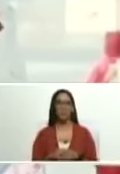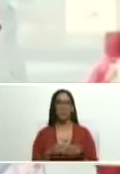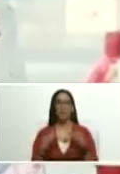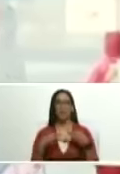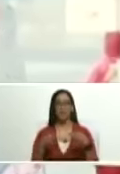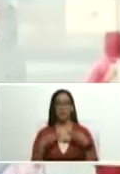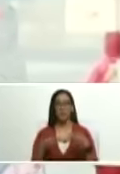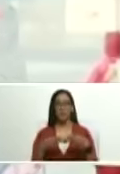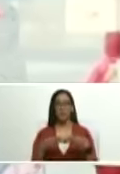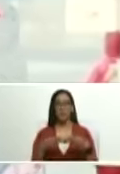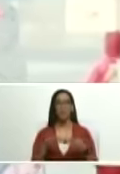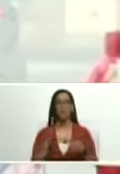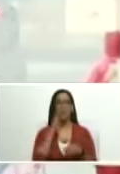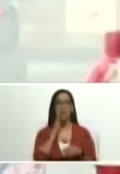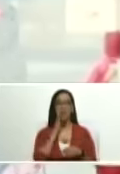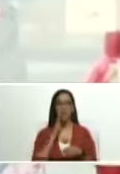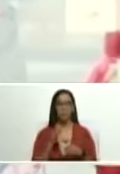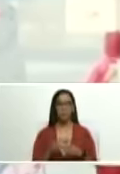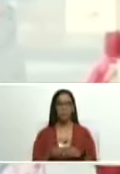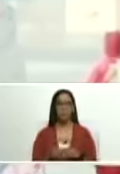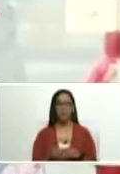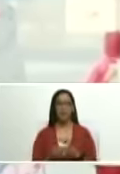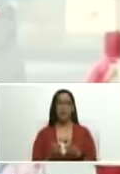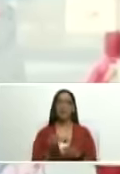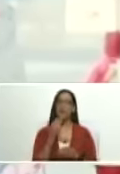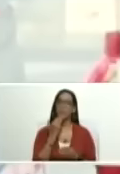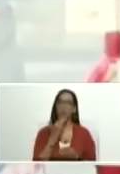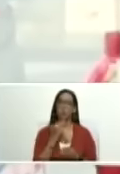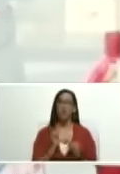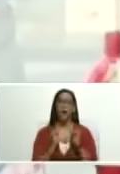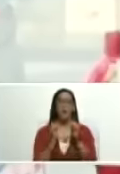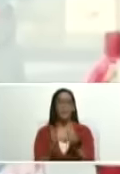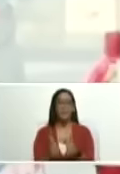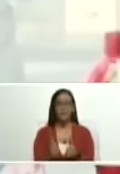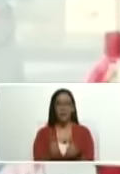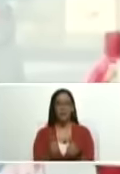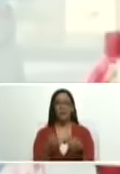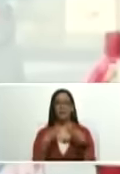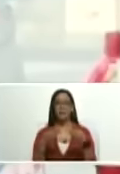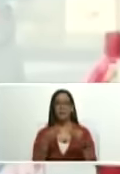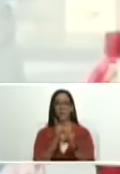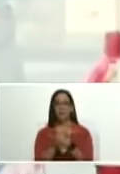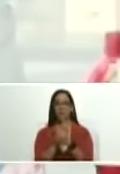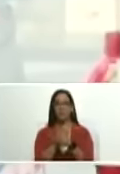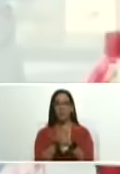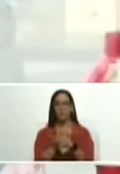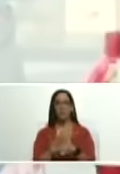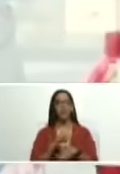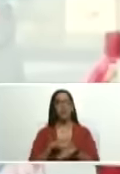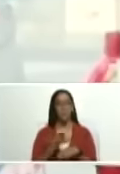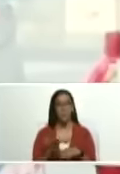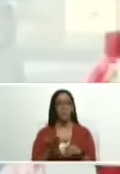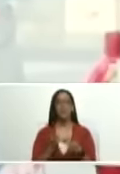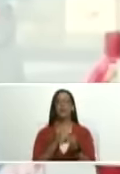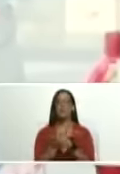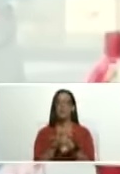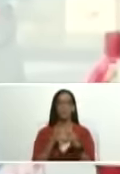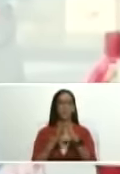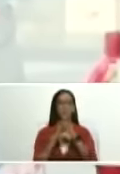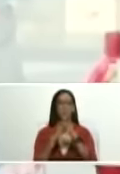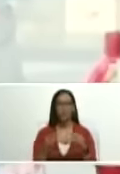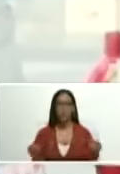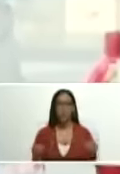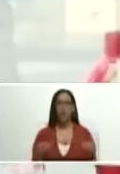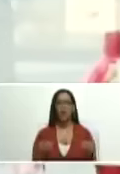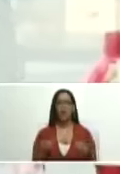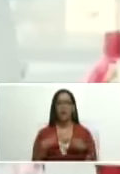transmitimos por Facebook, y pronto vamos a empezar a transmitir por TikTok también, porque hay que transmitir por todas las redes sociales, que la